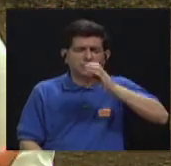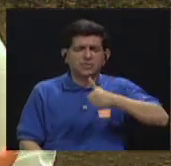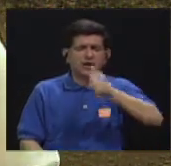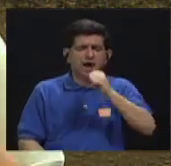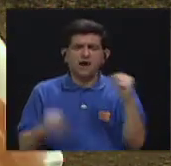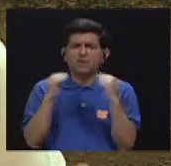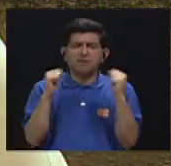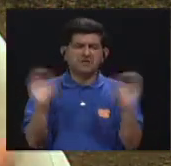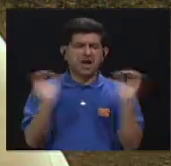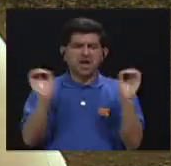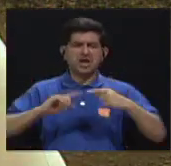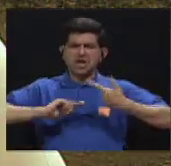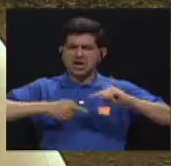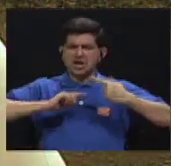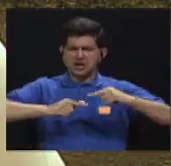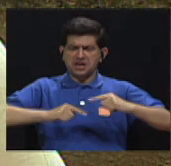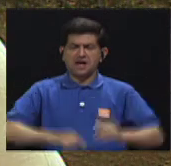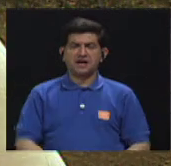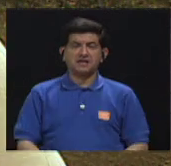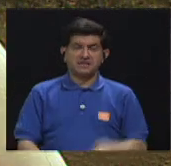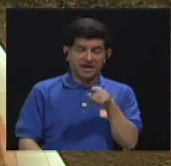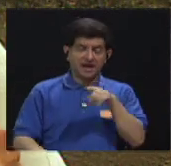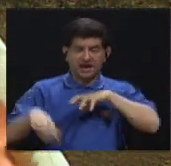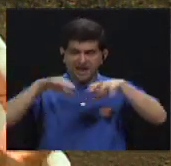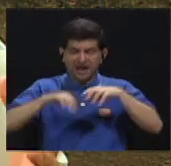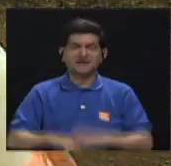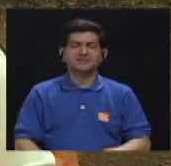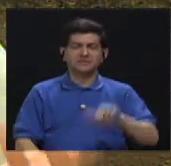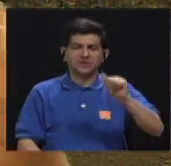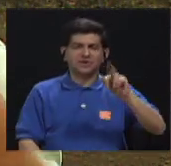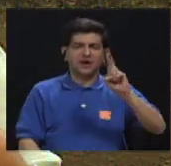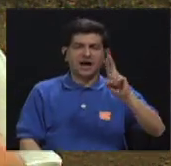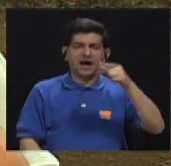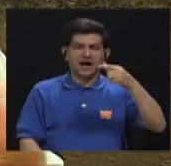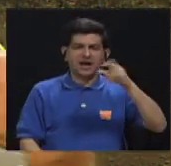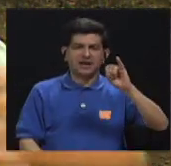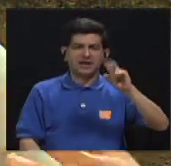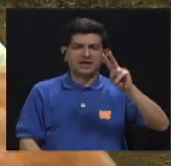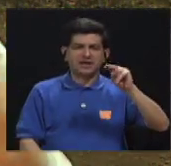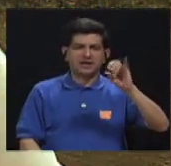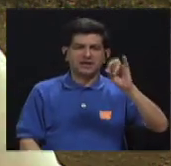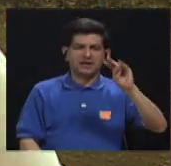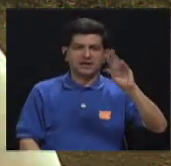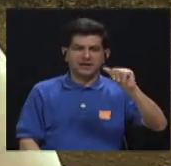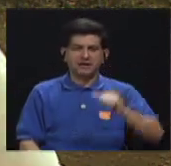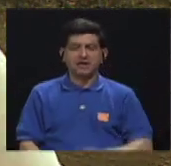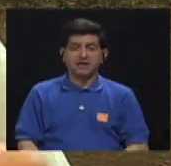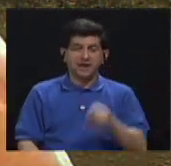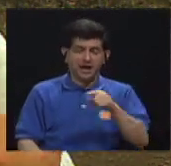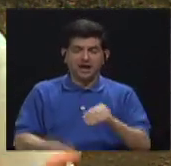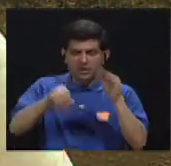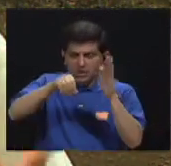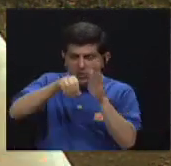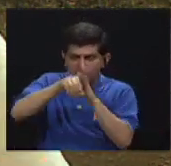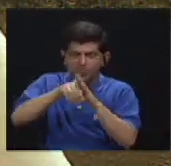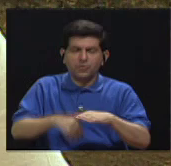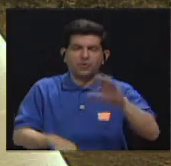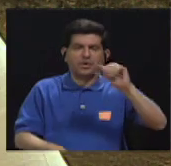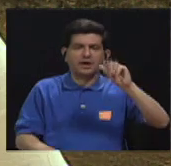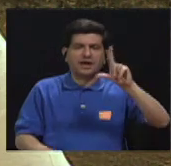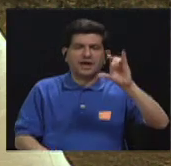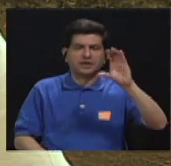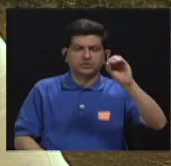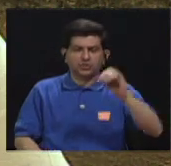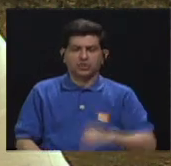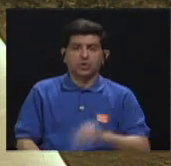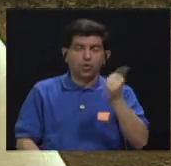ya no me duele. Bueno, básicamente lo que está actuando ahí es arginina, que atrae calcio, ¿verdad?, al diente y va tapando eso. Para otro producto,